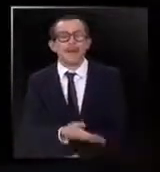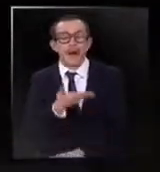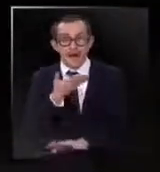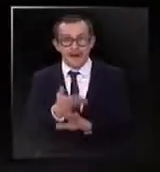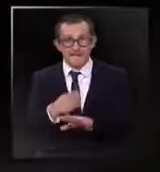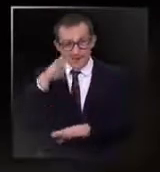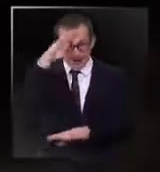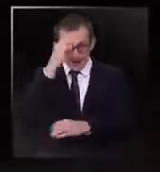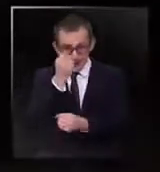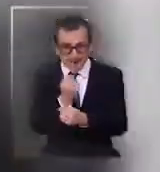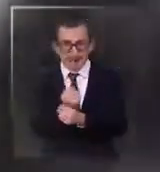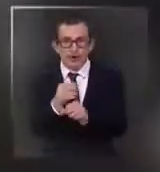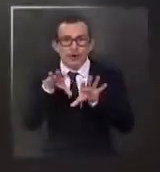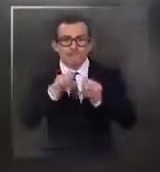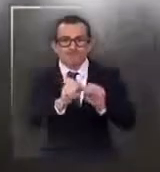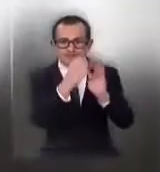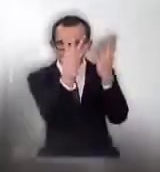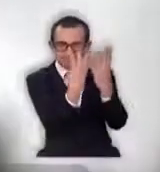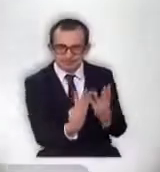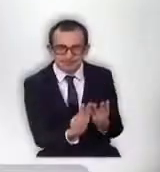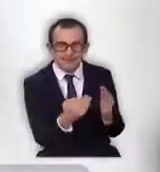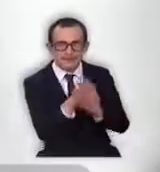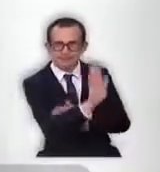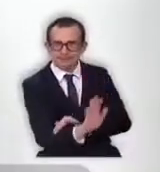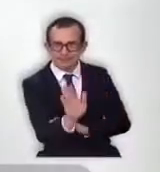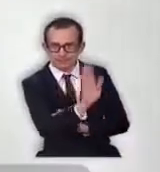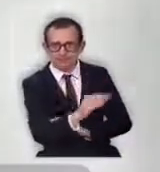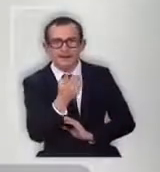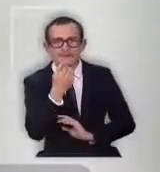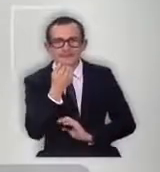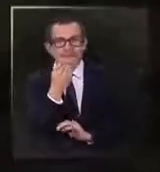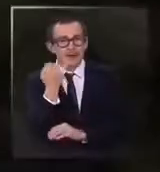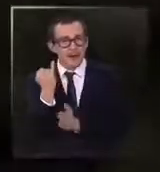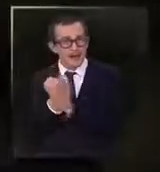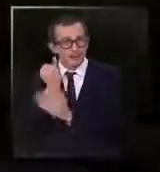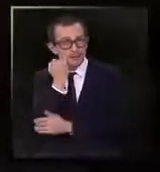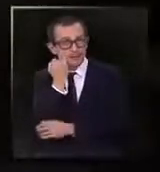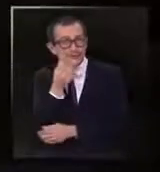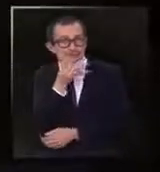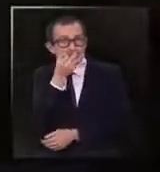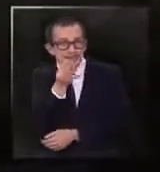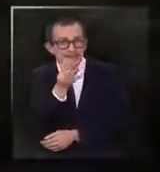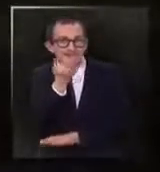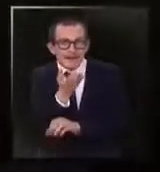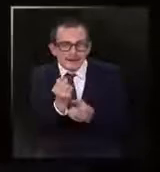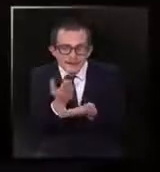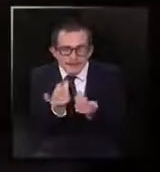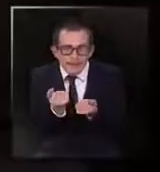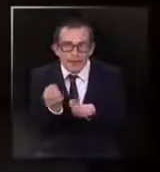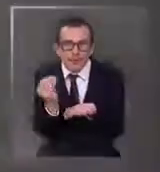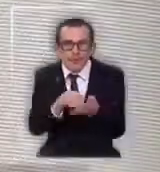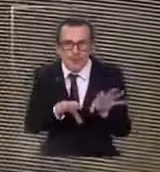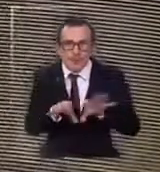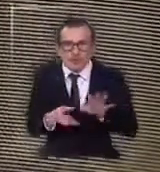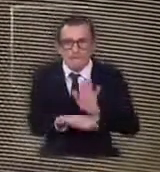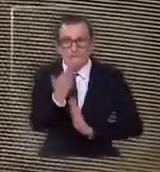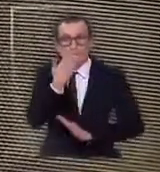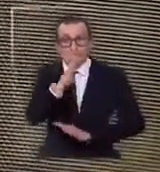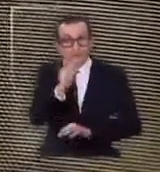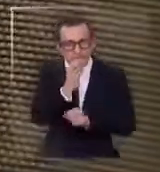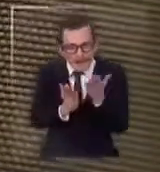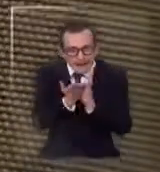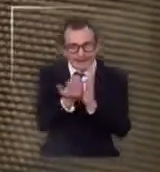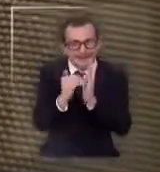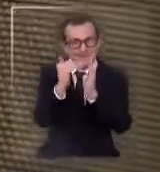también en prisión preventiva, crisis que abrió una oportunidad, dicen en la institución, para modernizar y elevar el estándar de probidad. Cámara